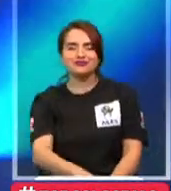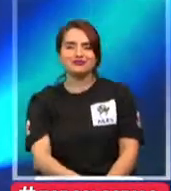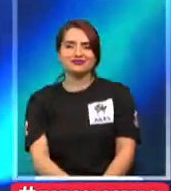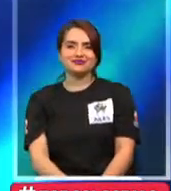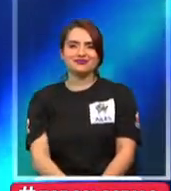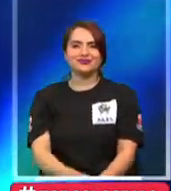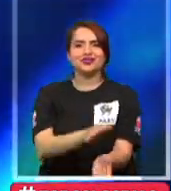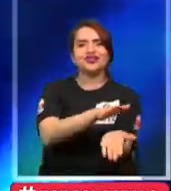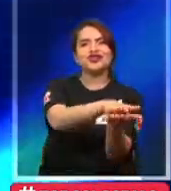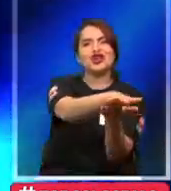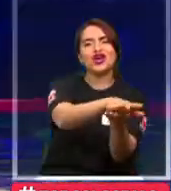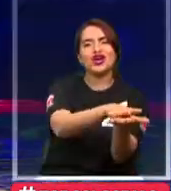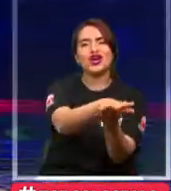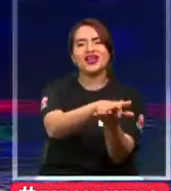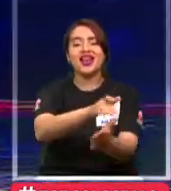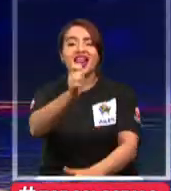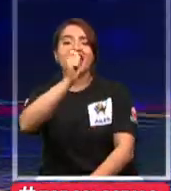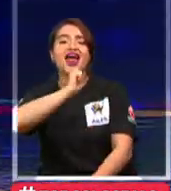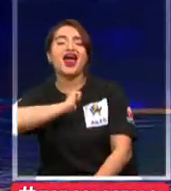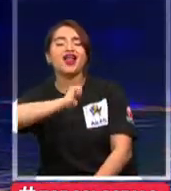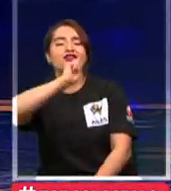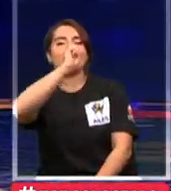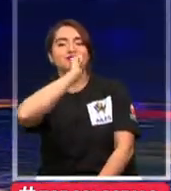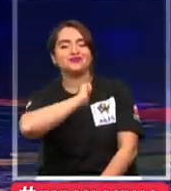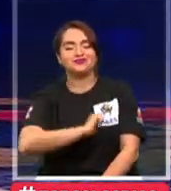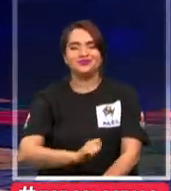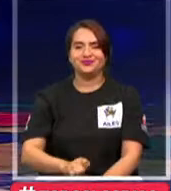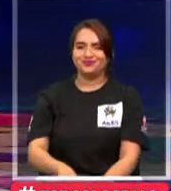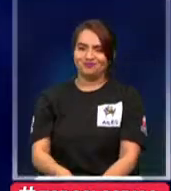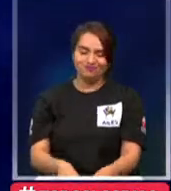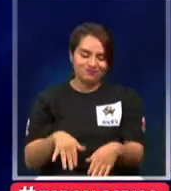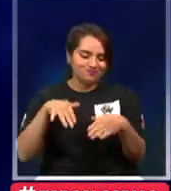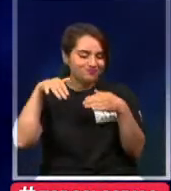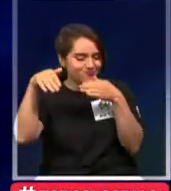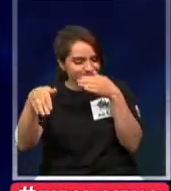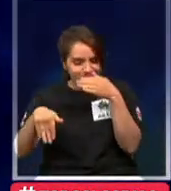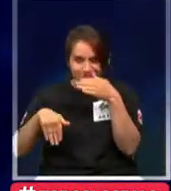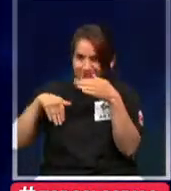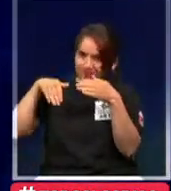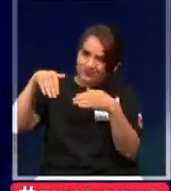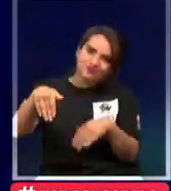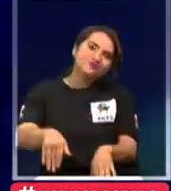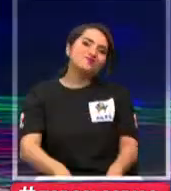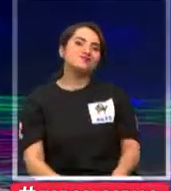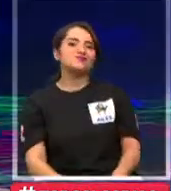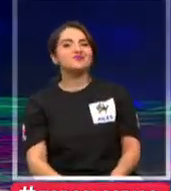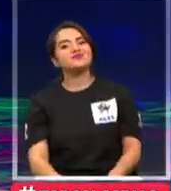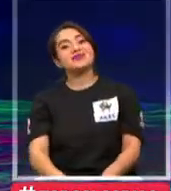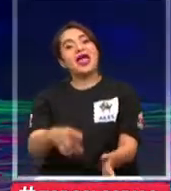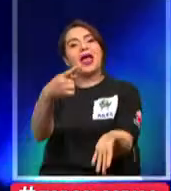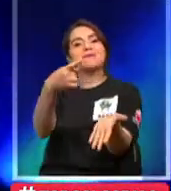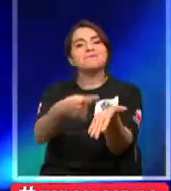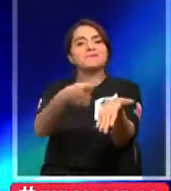Chocolito en el helado. maluca ya